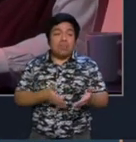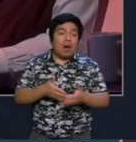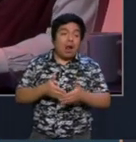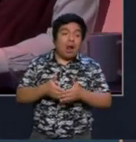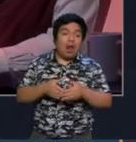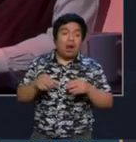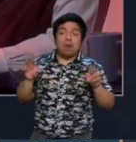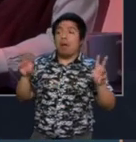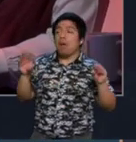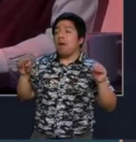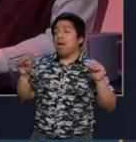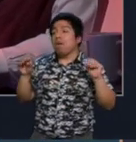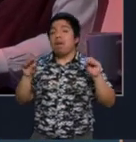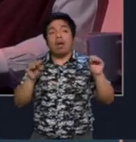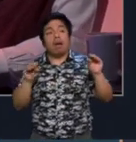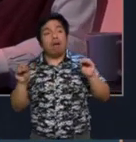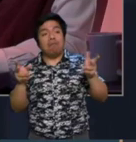en discursos, en buenos